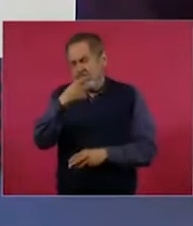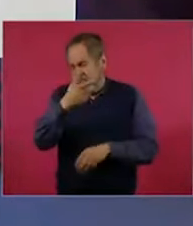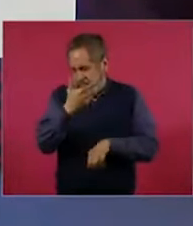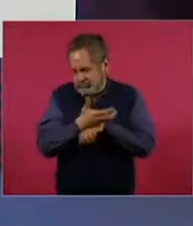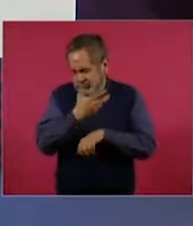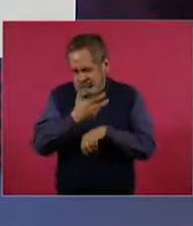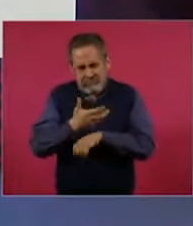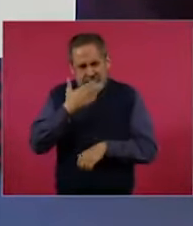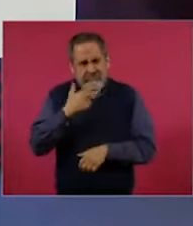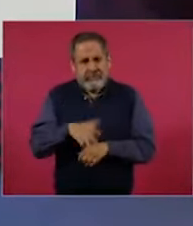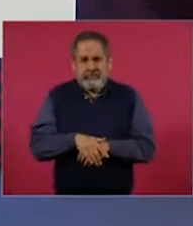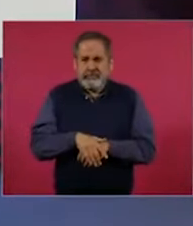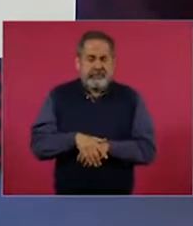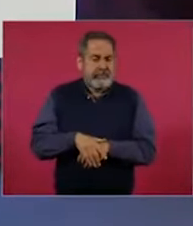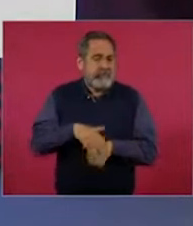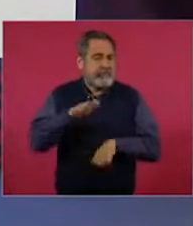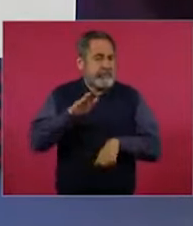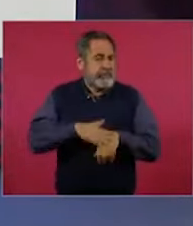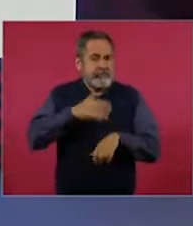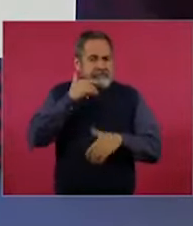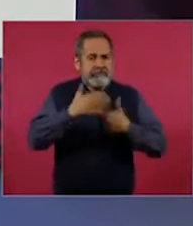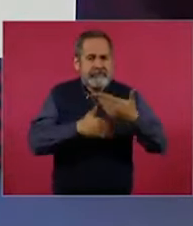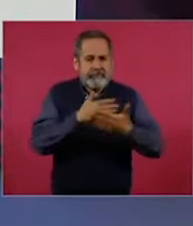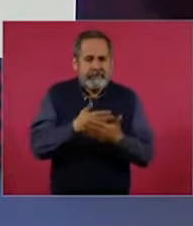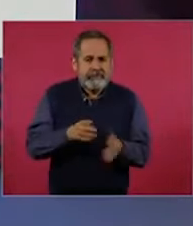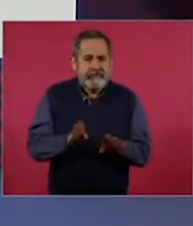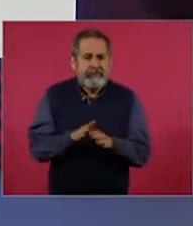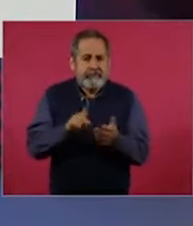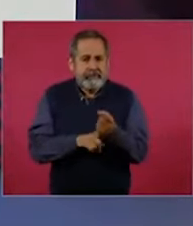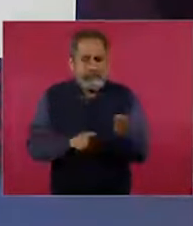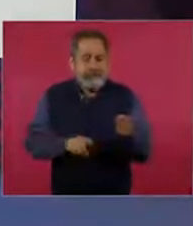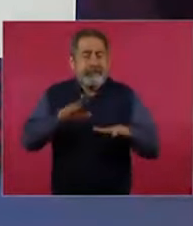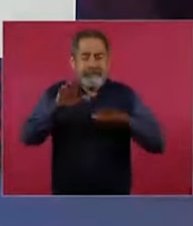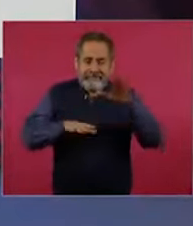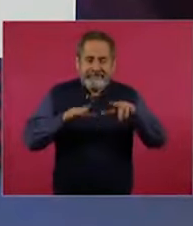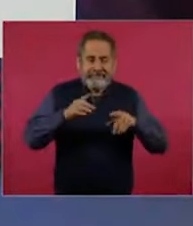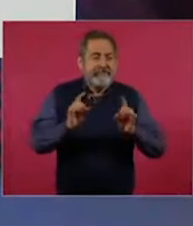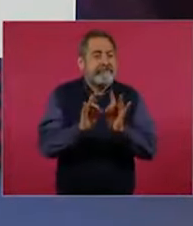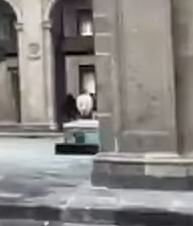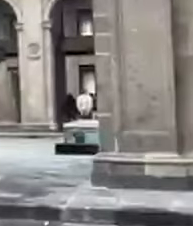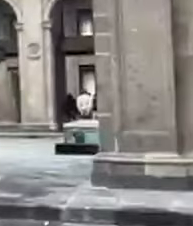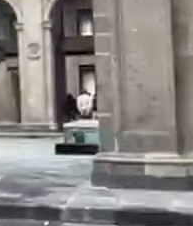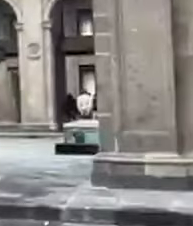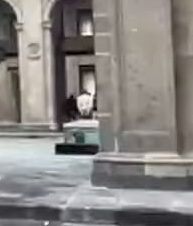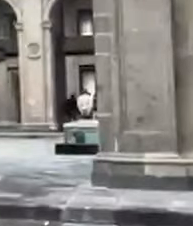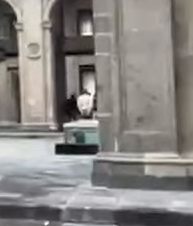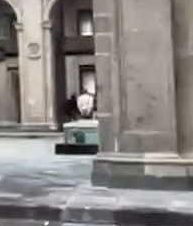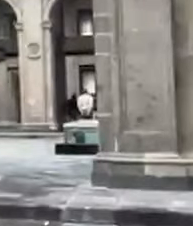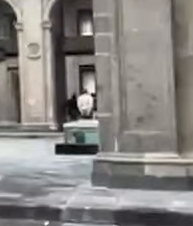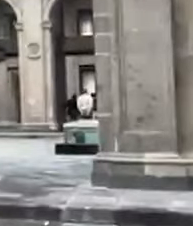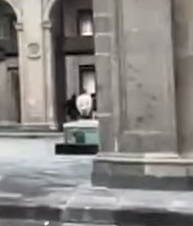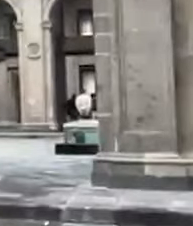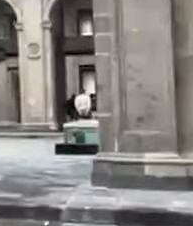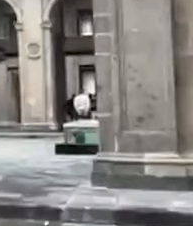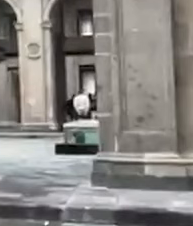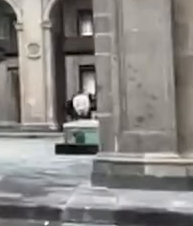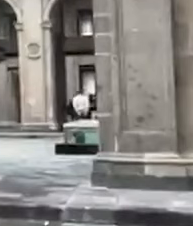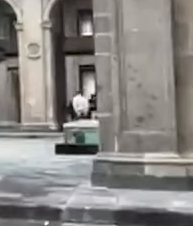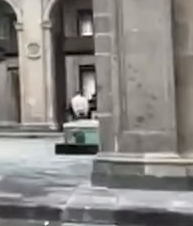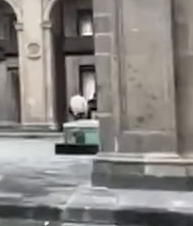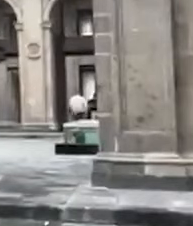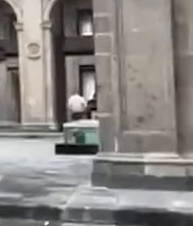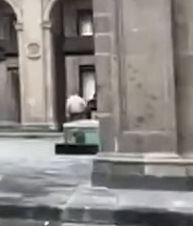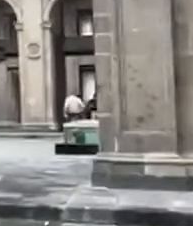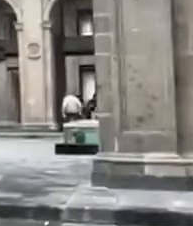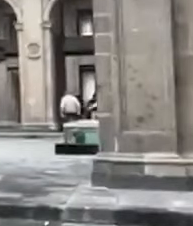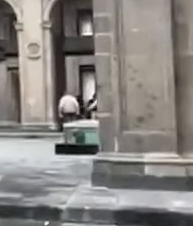plurinominales y se mostró como eh lo que se busca no es que se Viole la ley eh que se respete lo que dice